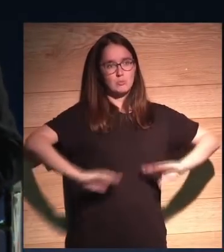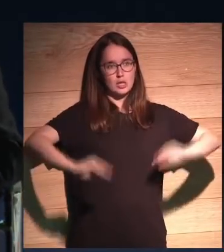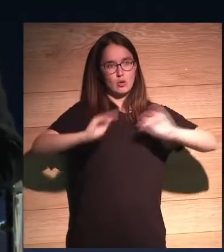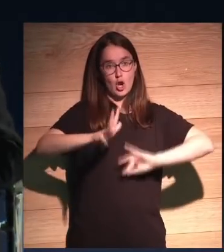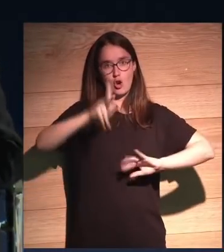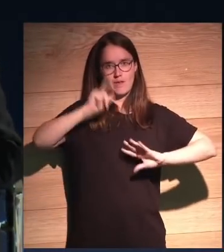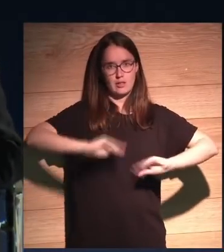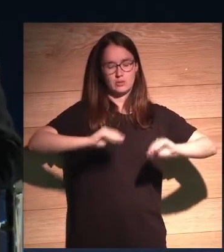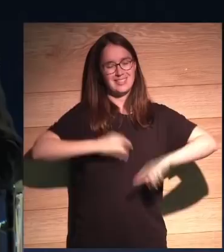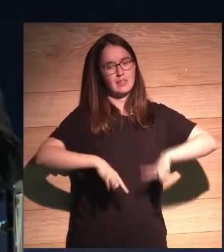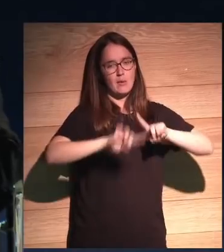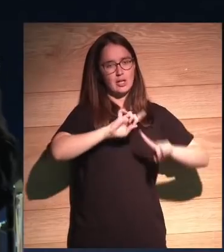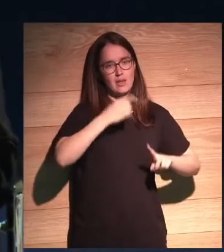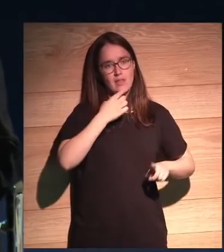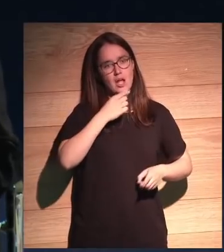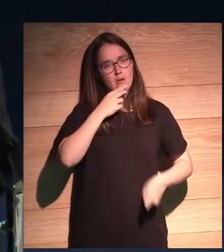saqueadas y